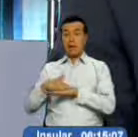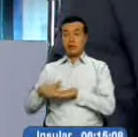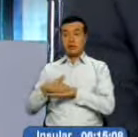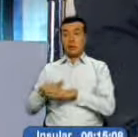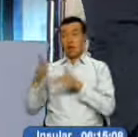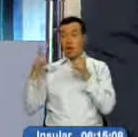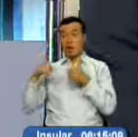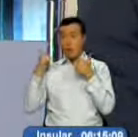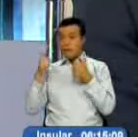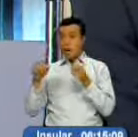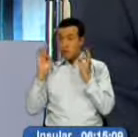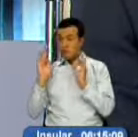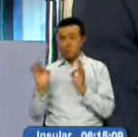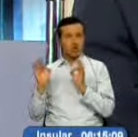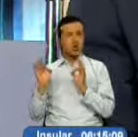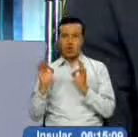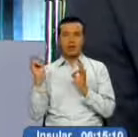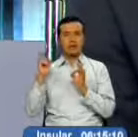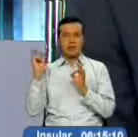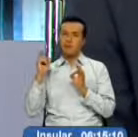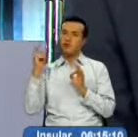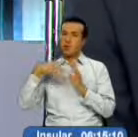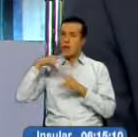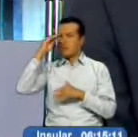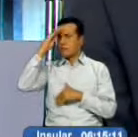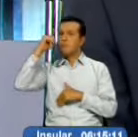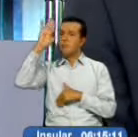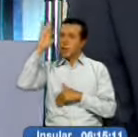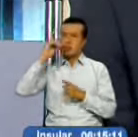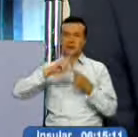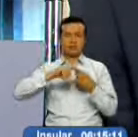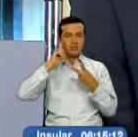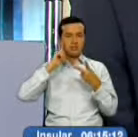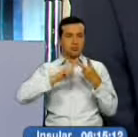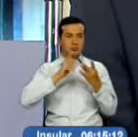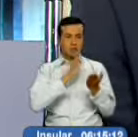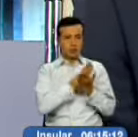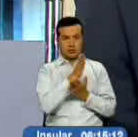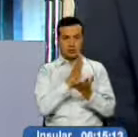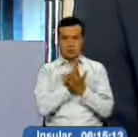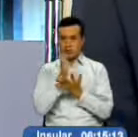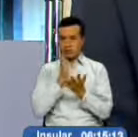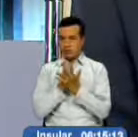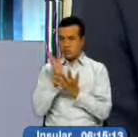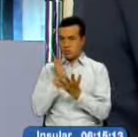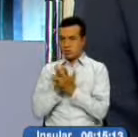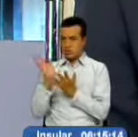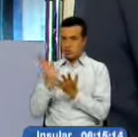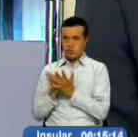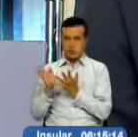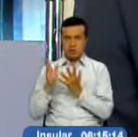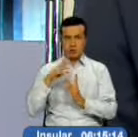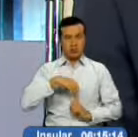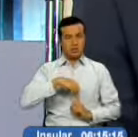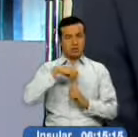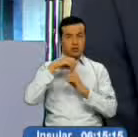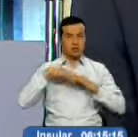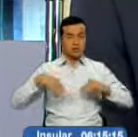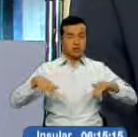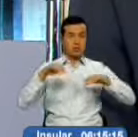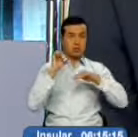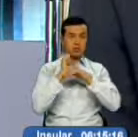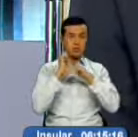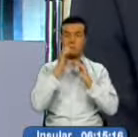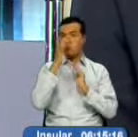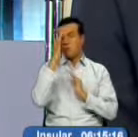suficiente. Primero, hay que romper eso. Segundo, las carreras las carreras que tenemos que privilegiar en el Ecuador.